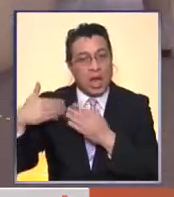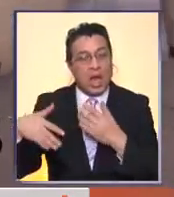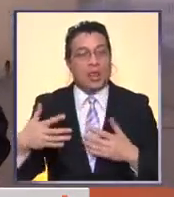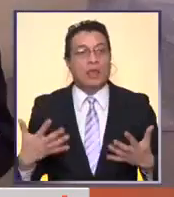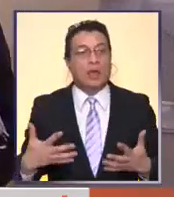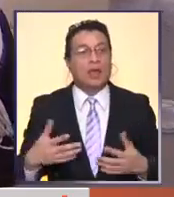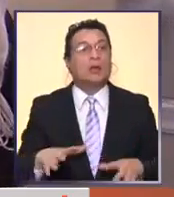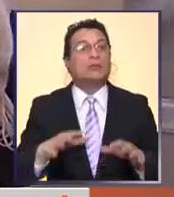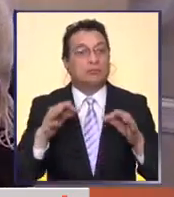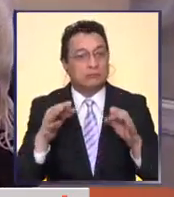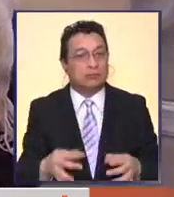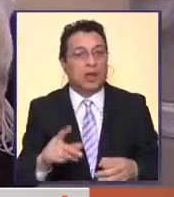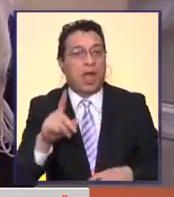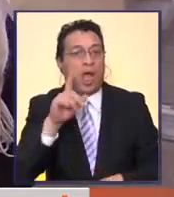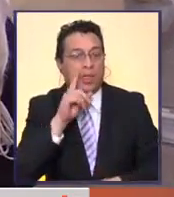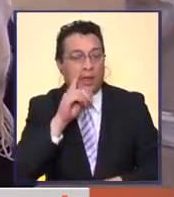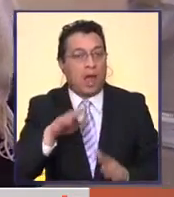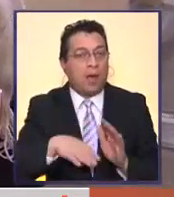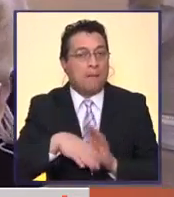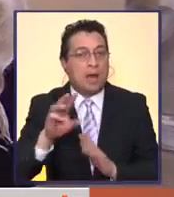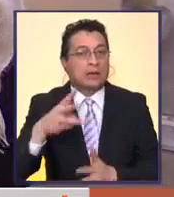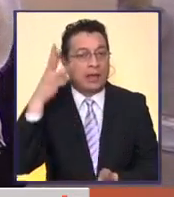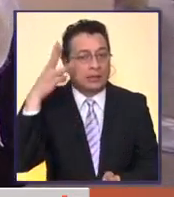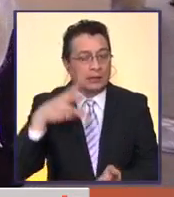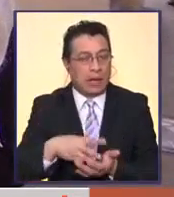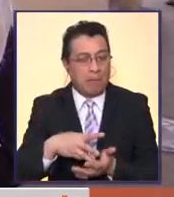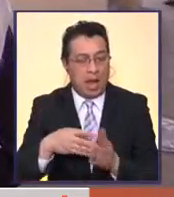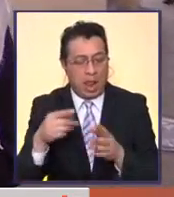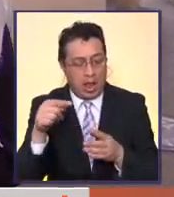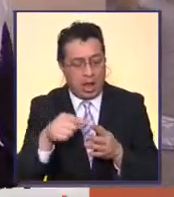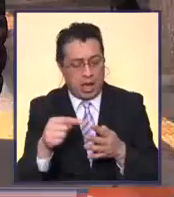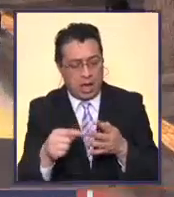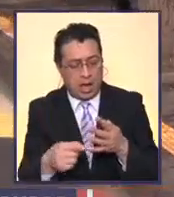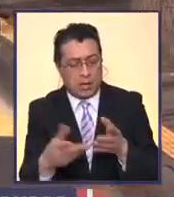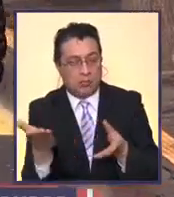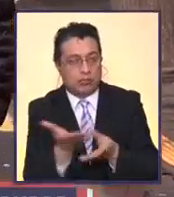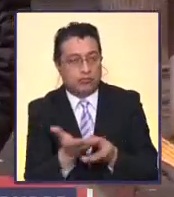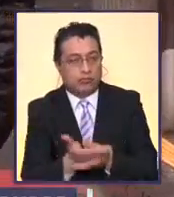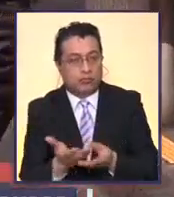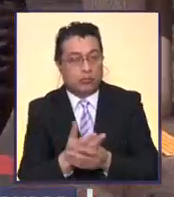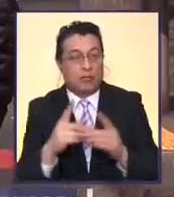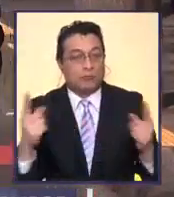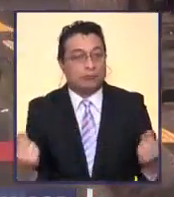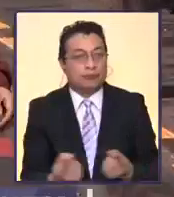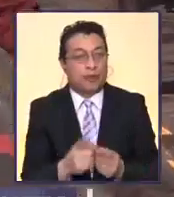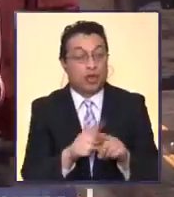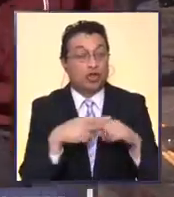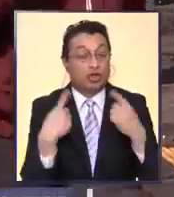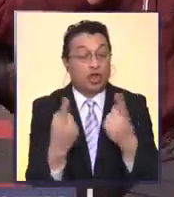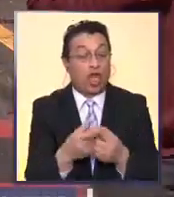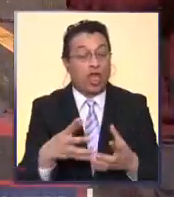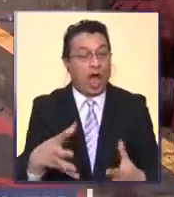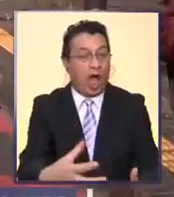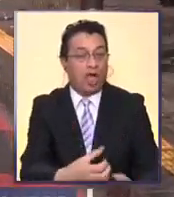que todavía tienen más de 3.000 casos en carpeta por reencontrar, todos de adopciones